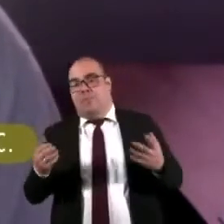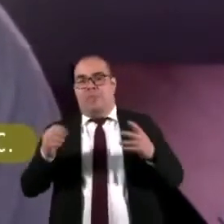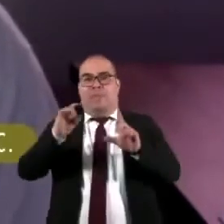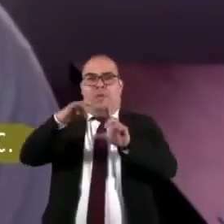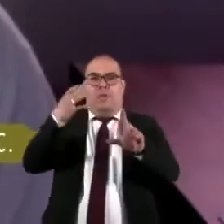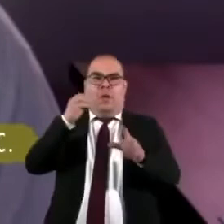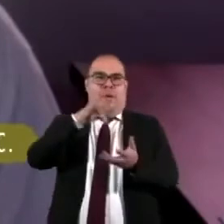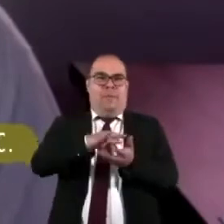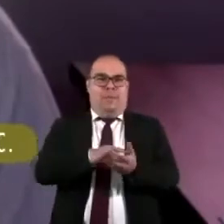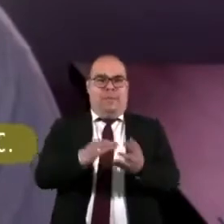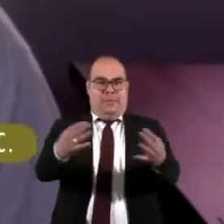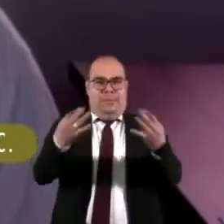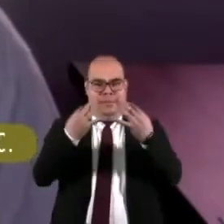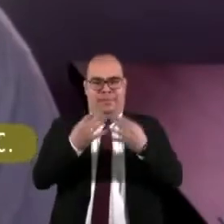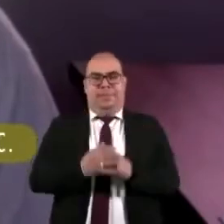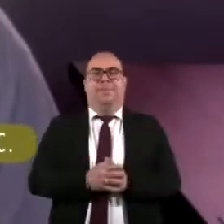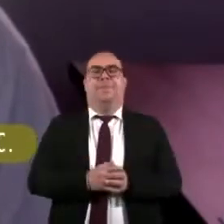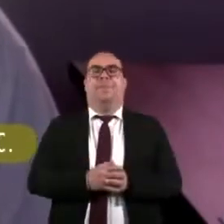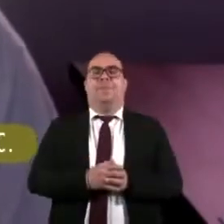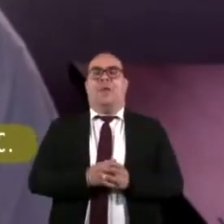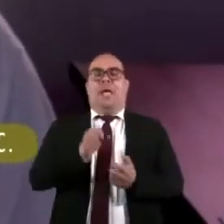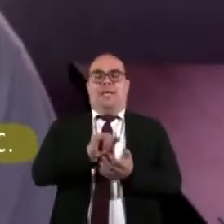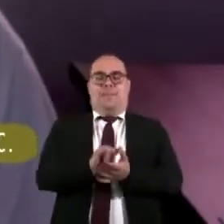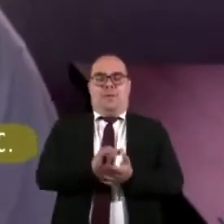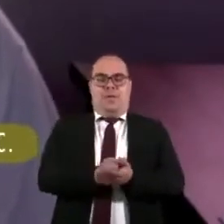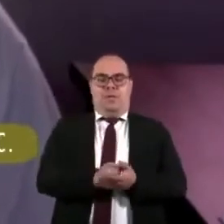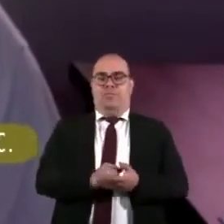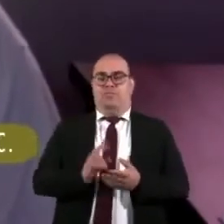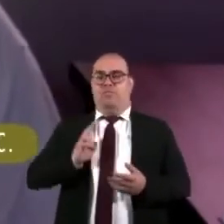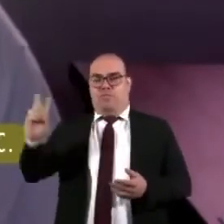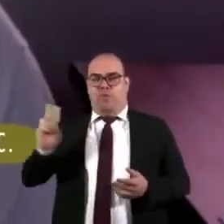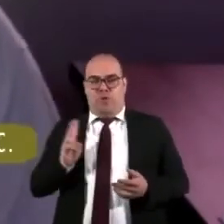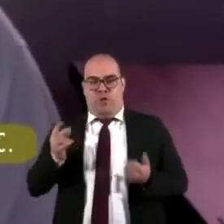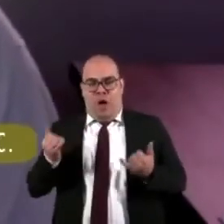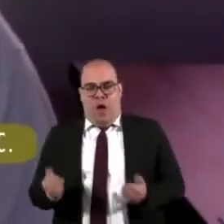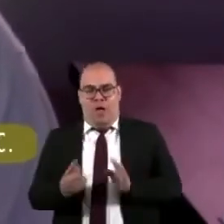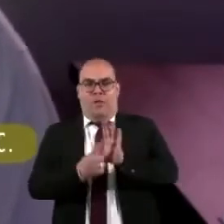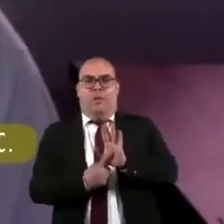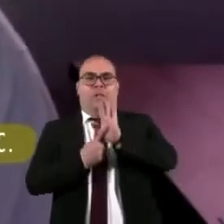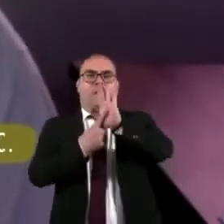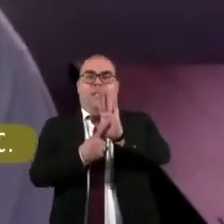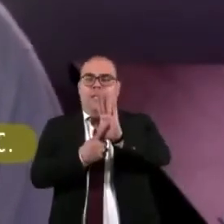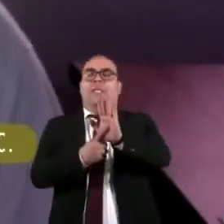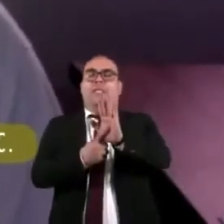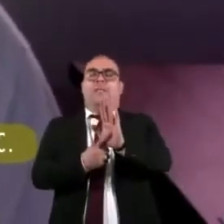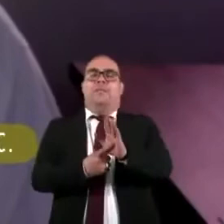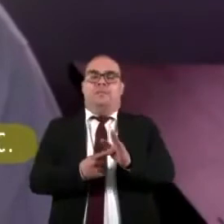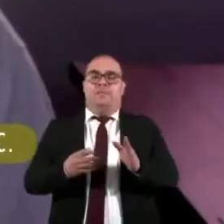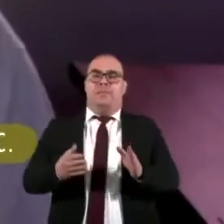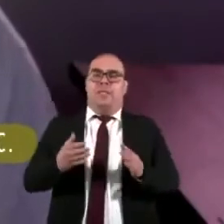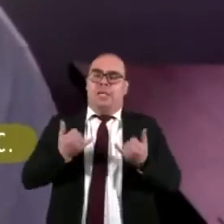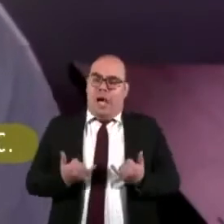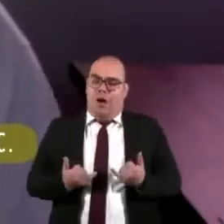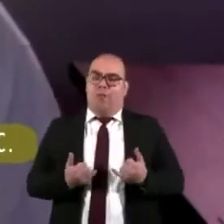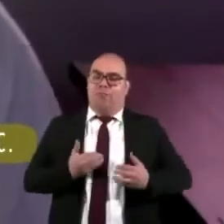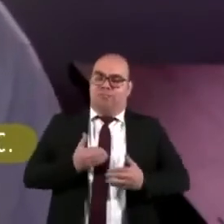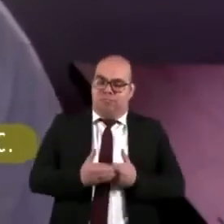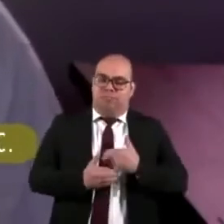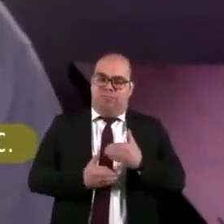transmisión. Es por ellas que estamos en este camino, es por ellas que estamos